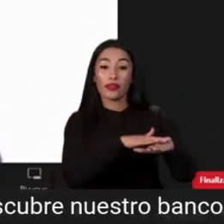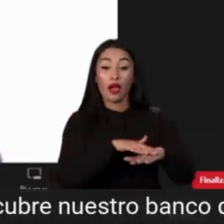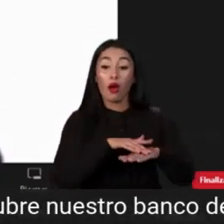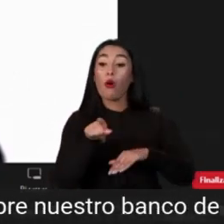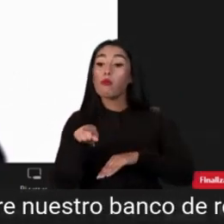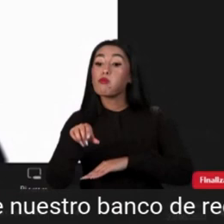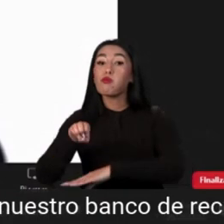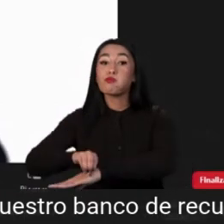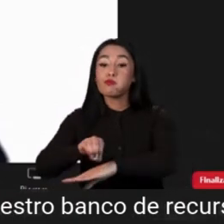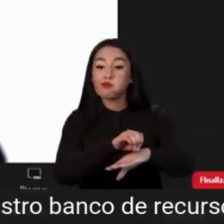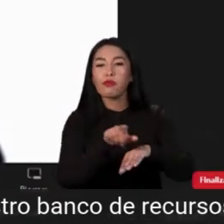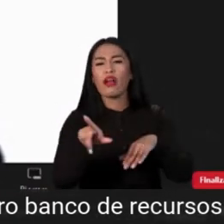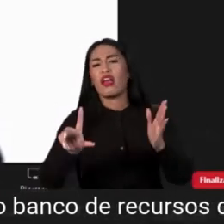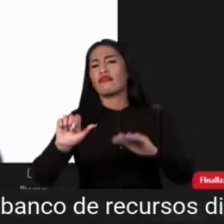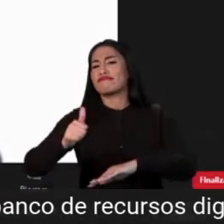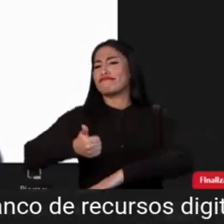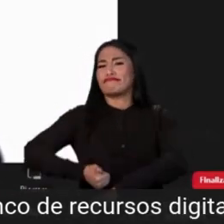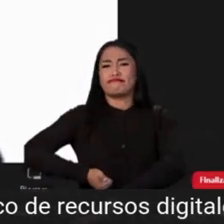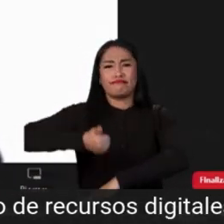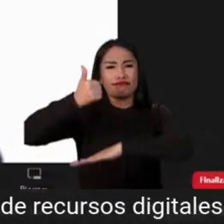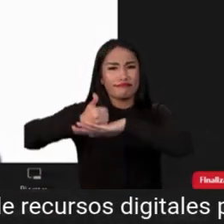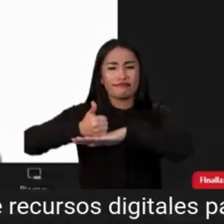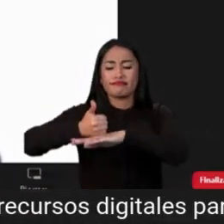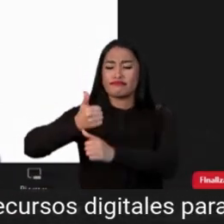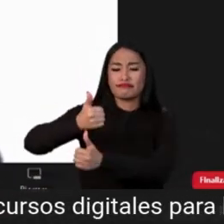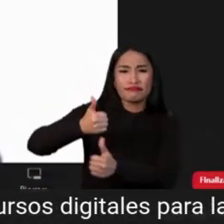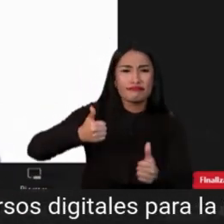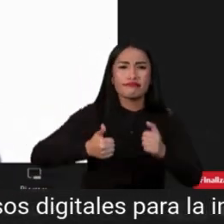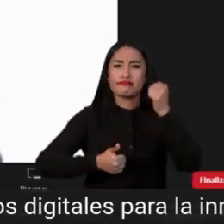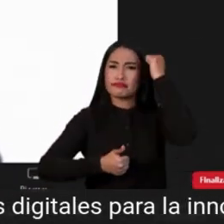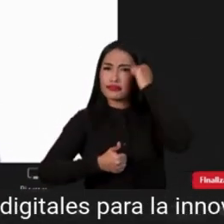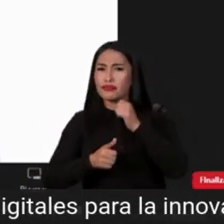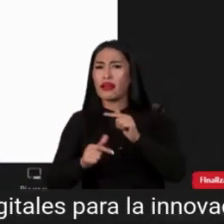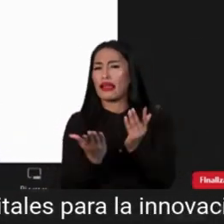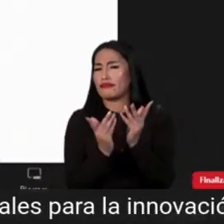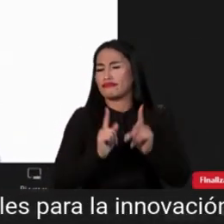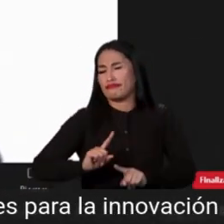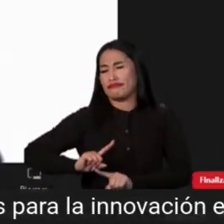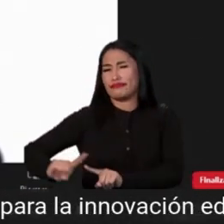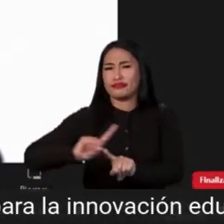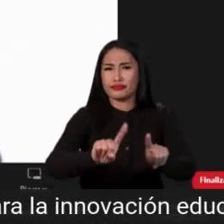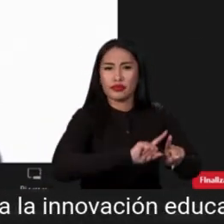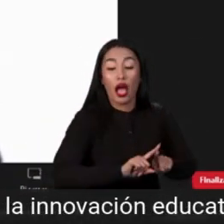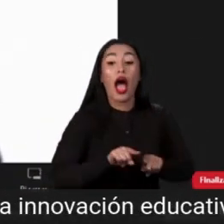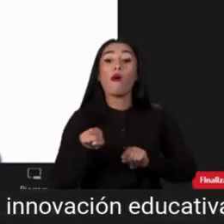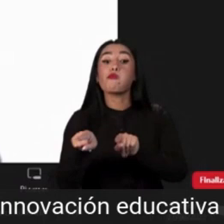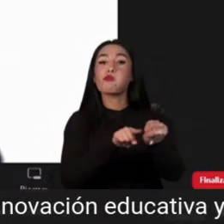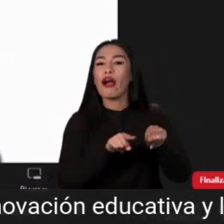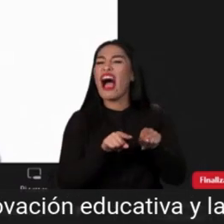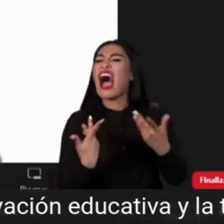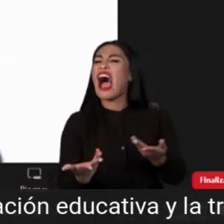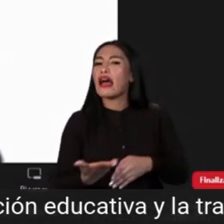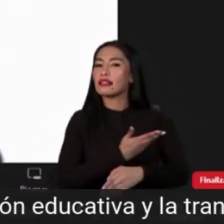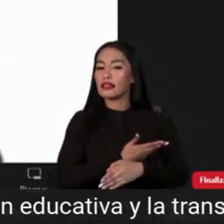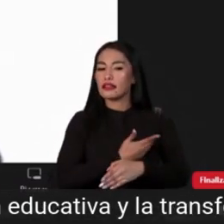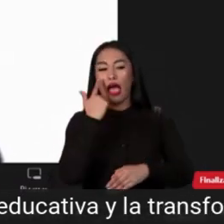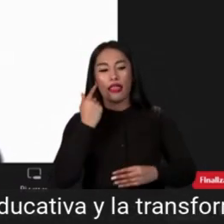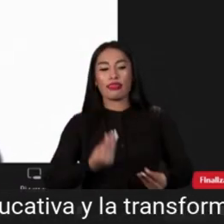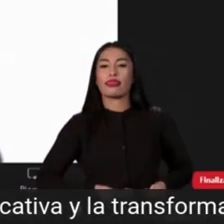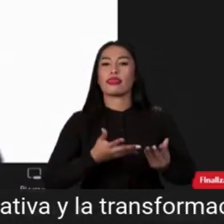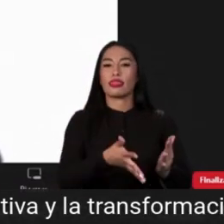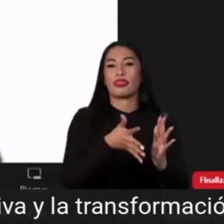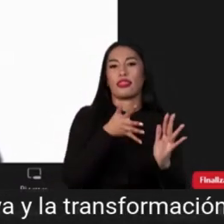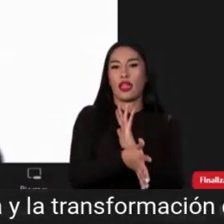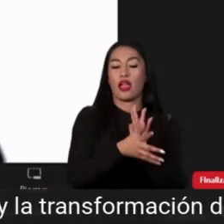organización, directivos, profesores, staff, alumnos, etcétera, tengan información que les